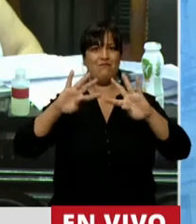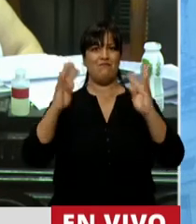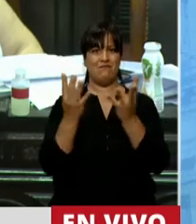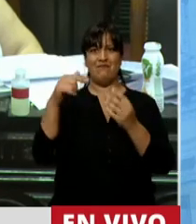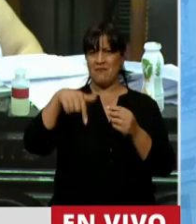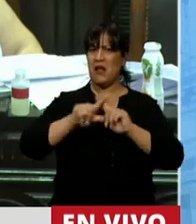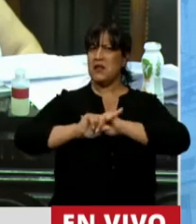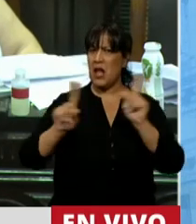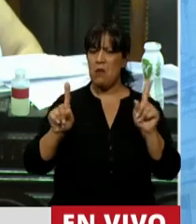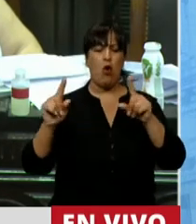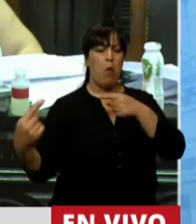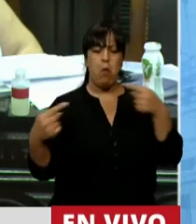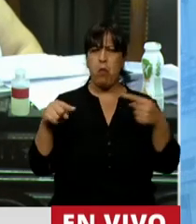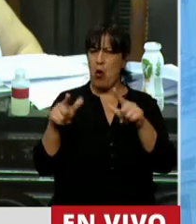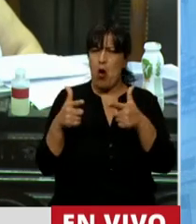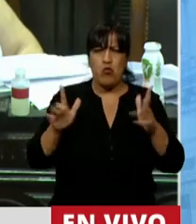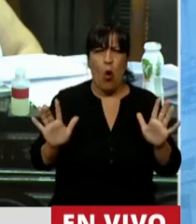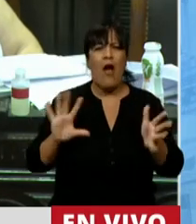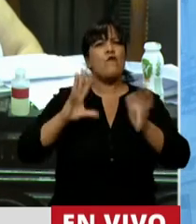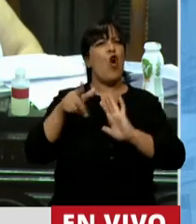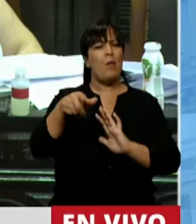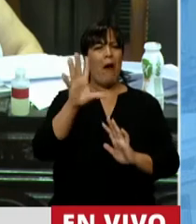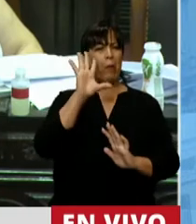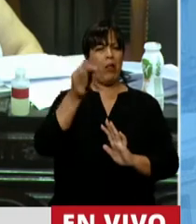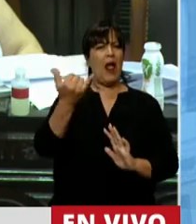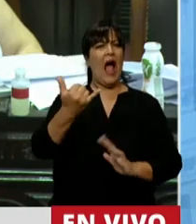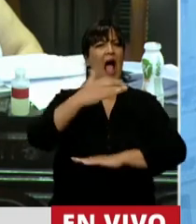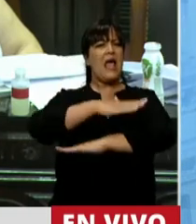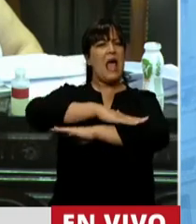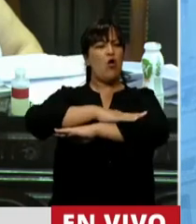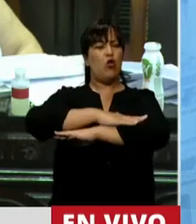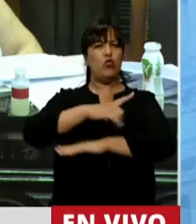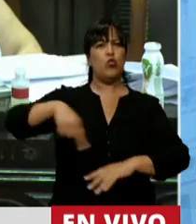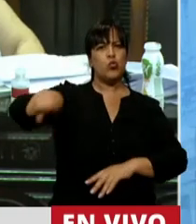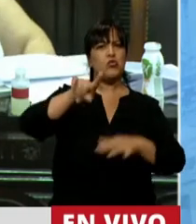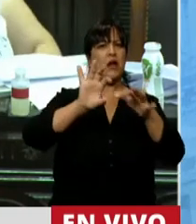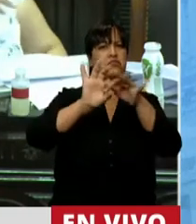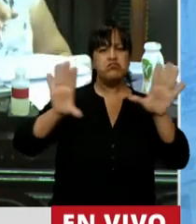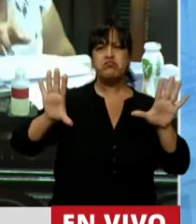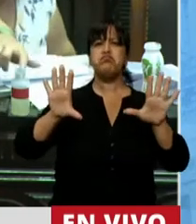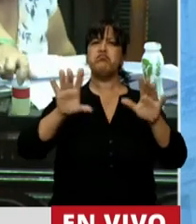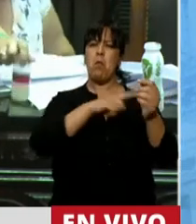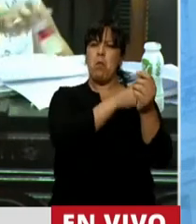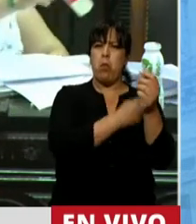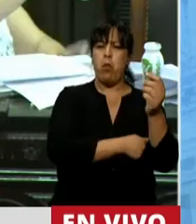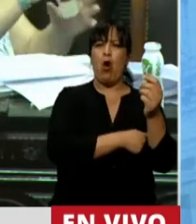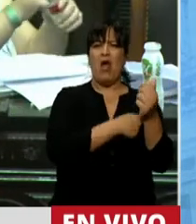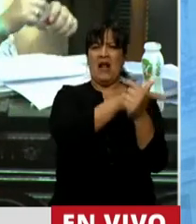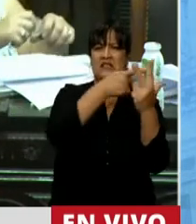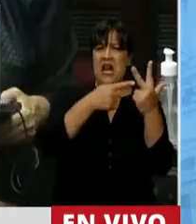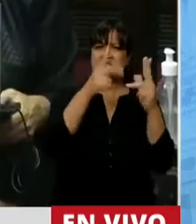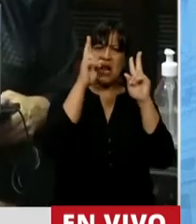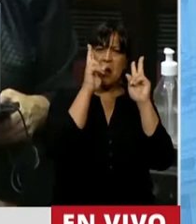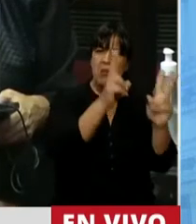recinto, con una actitud democrática, republicana, respetuosa de las instituciones,